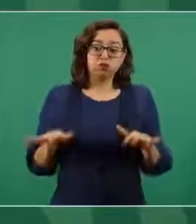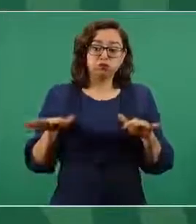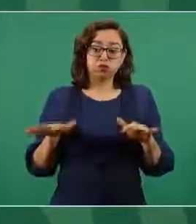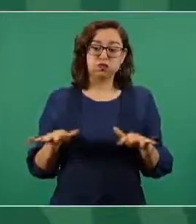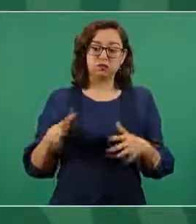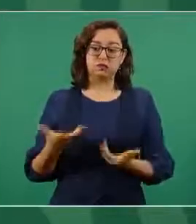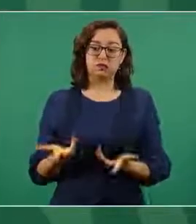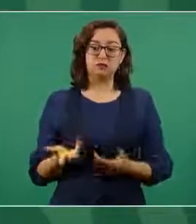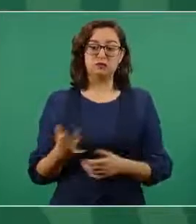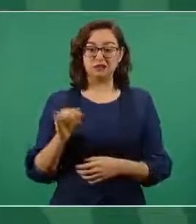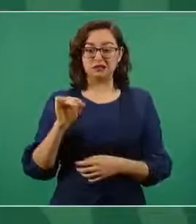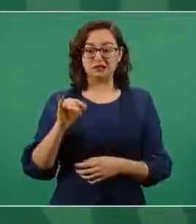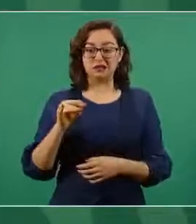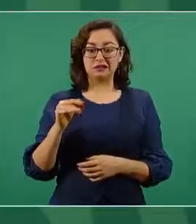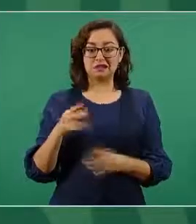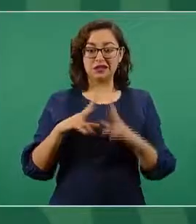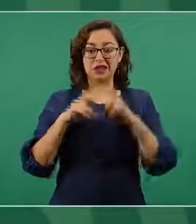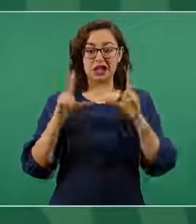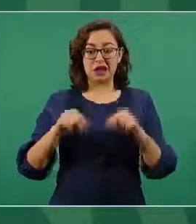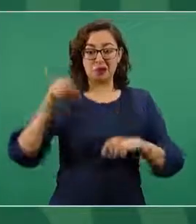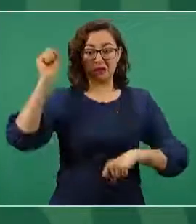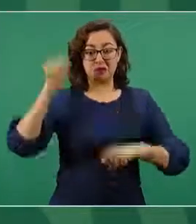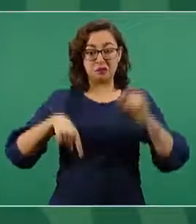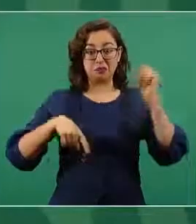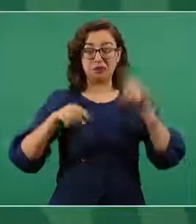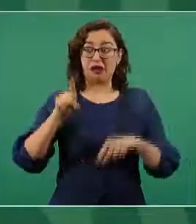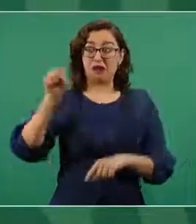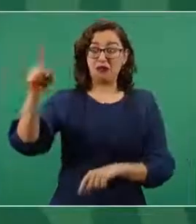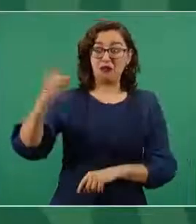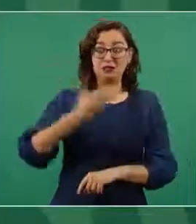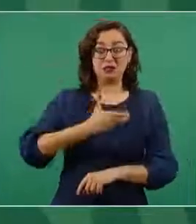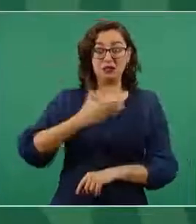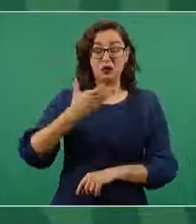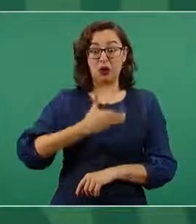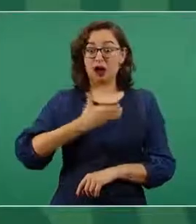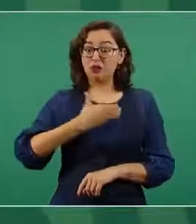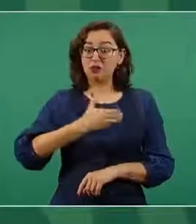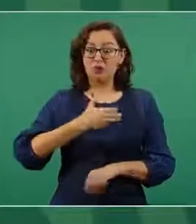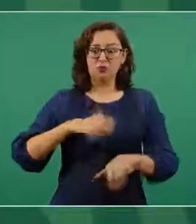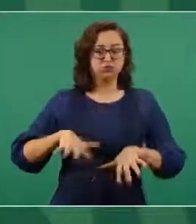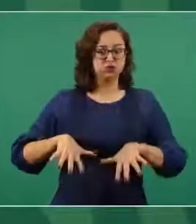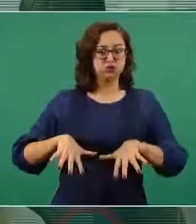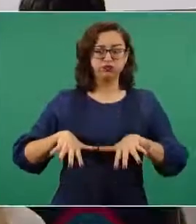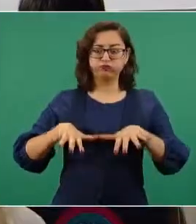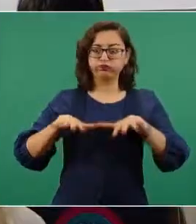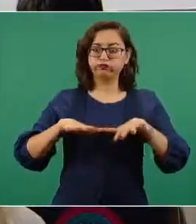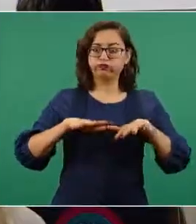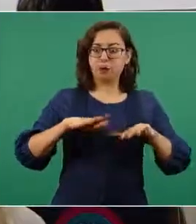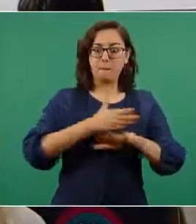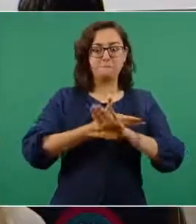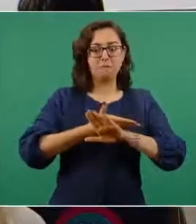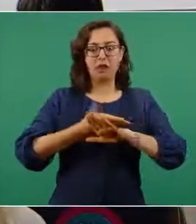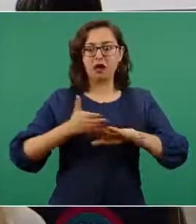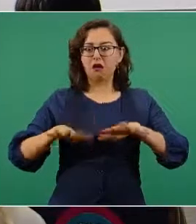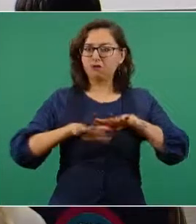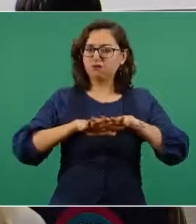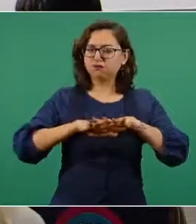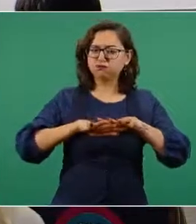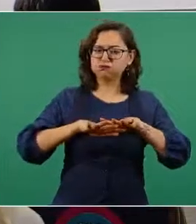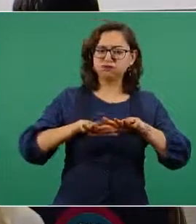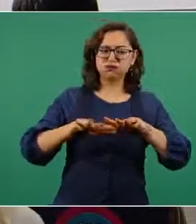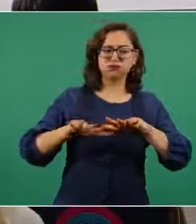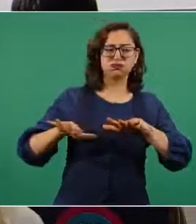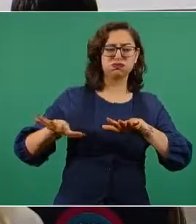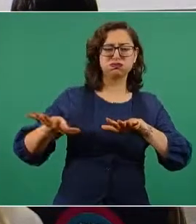los patios con granizo, Zócalo también. Se cubrió de hielo. Se cubrió por